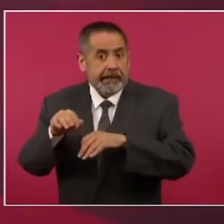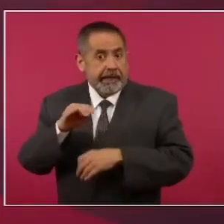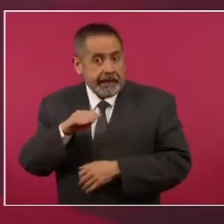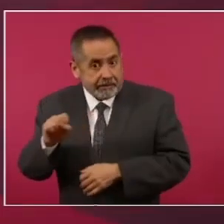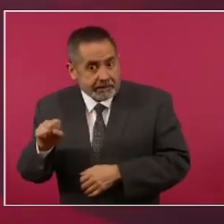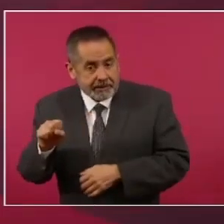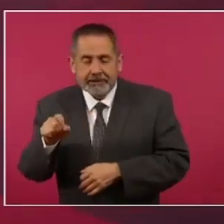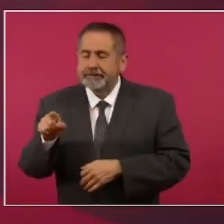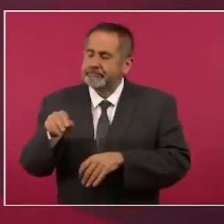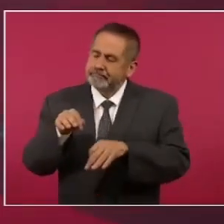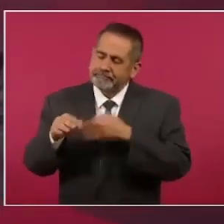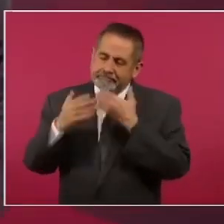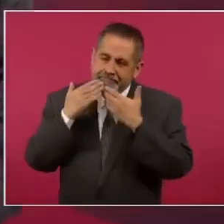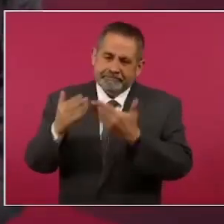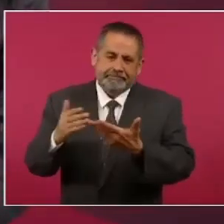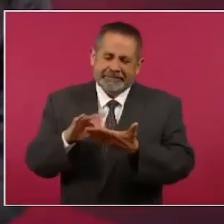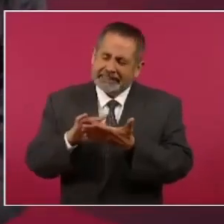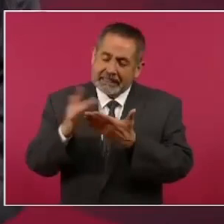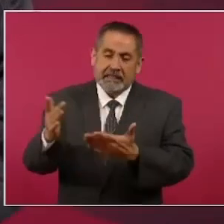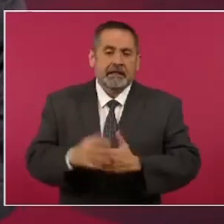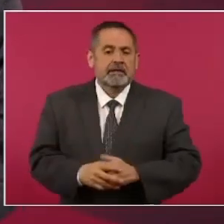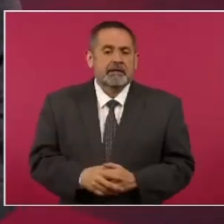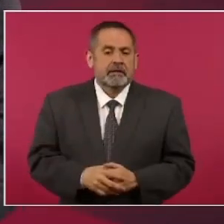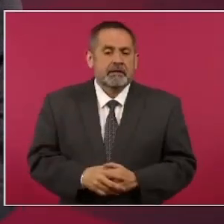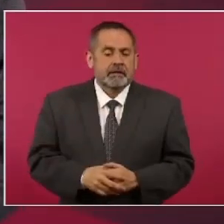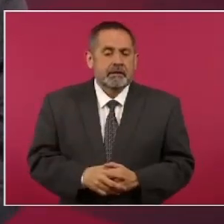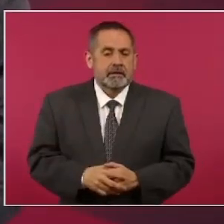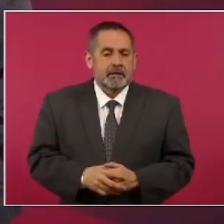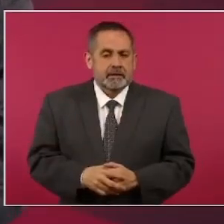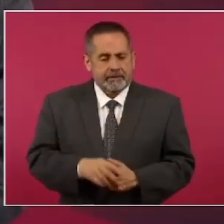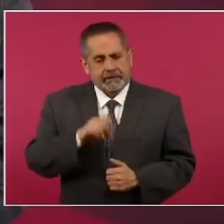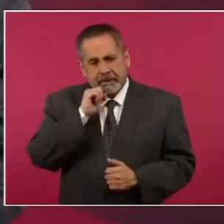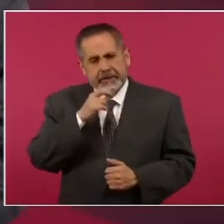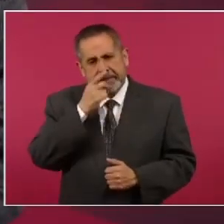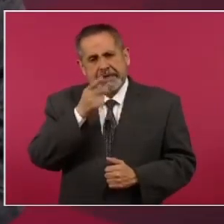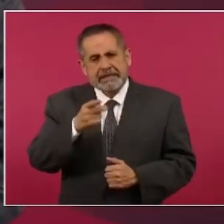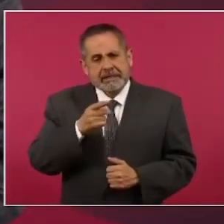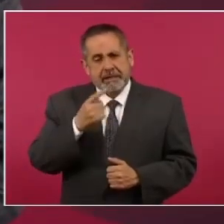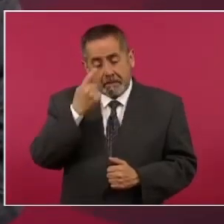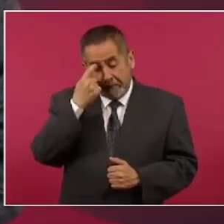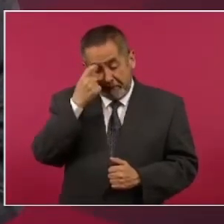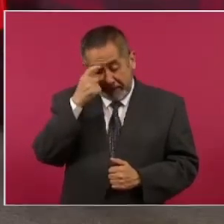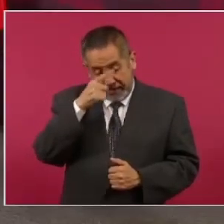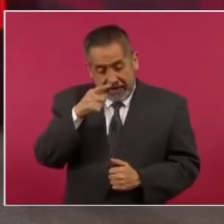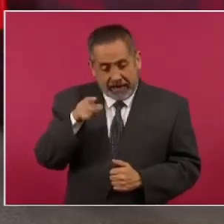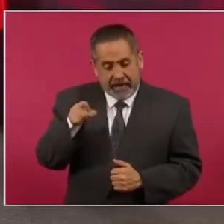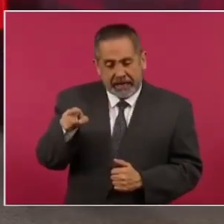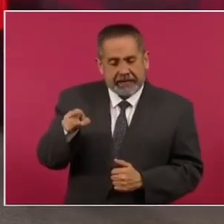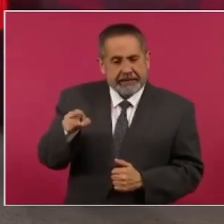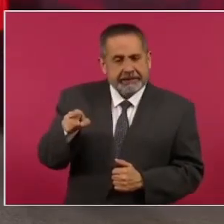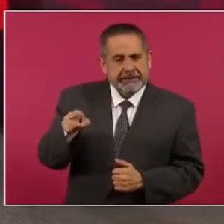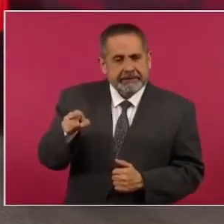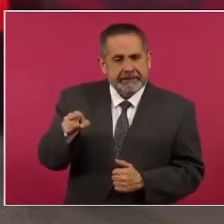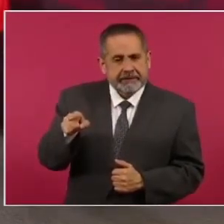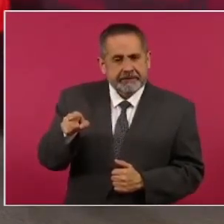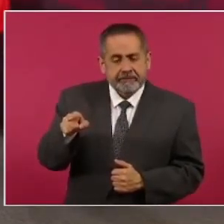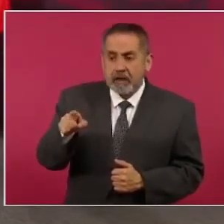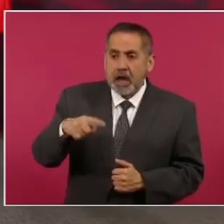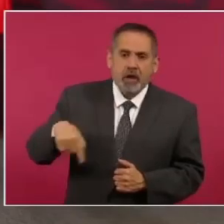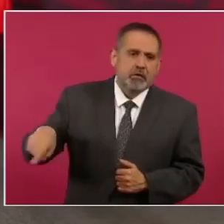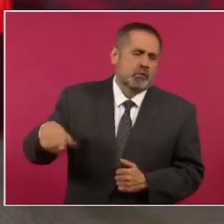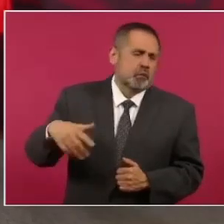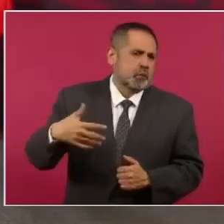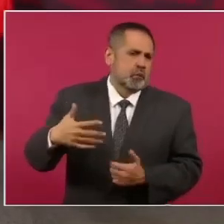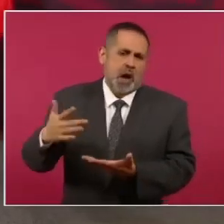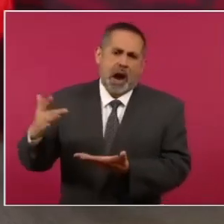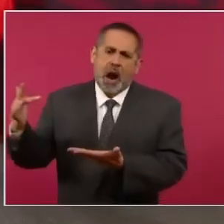No omitir el apoyo que aportaron